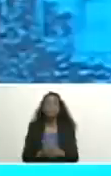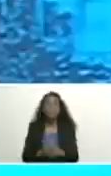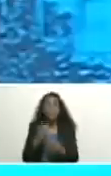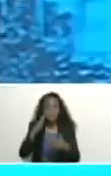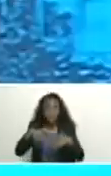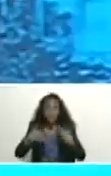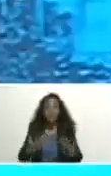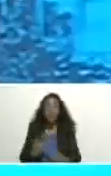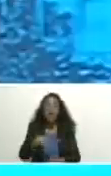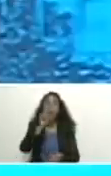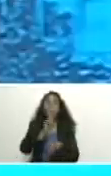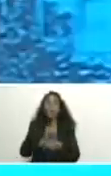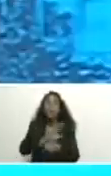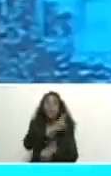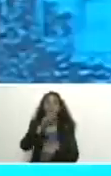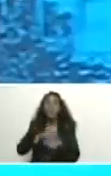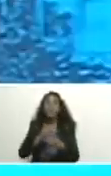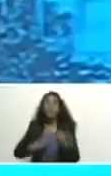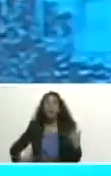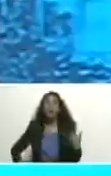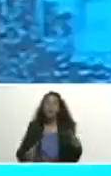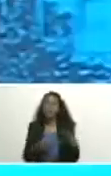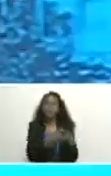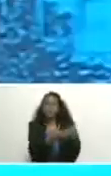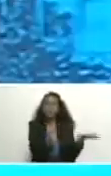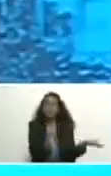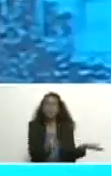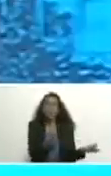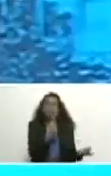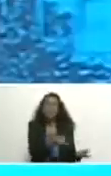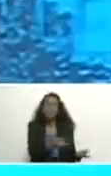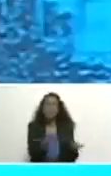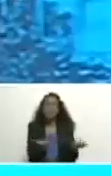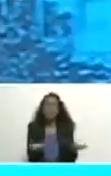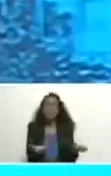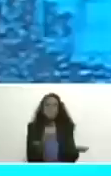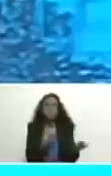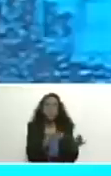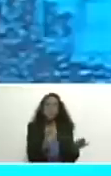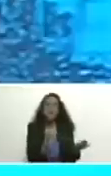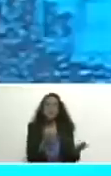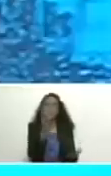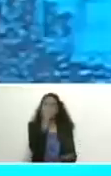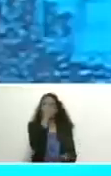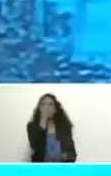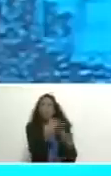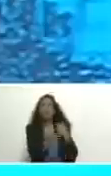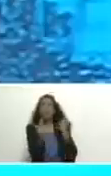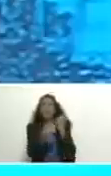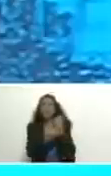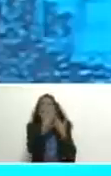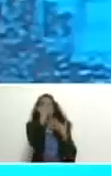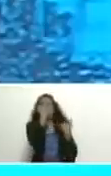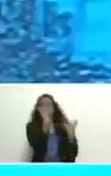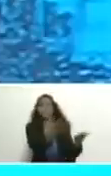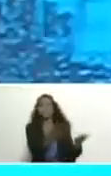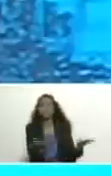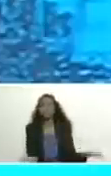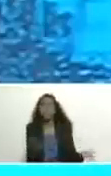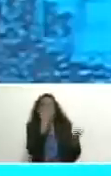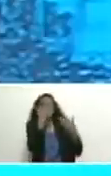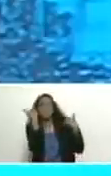vigente, la única Asamblea Nacional vigente. Lo demás, lo dijimos, lo demás es una payasada guaidocista.